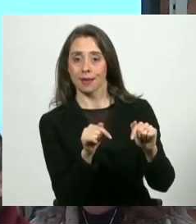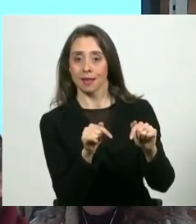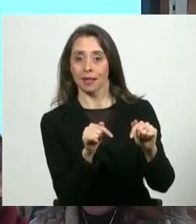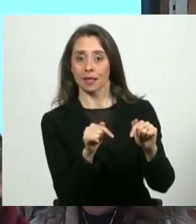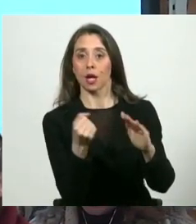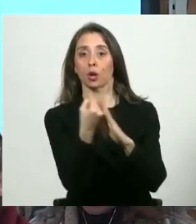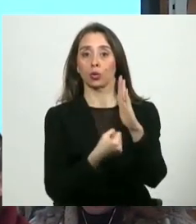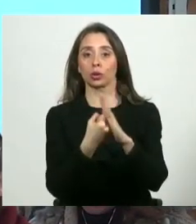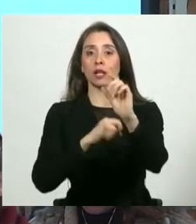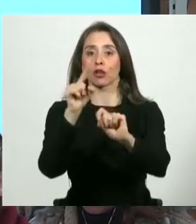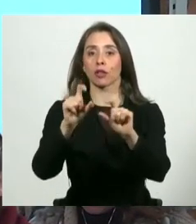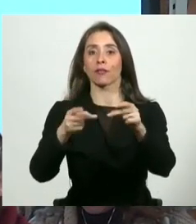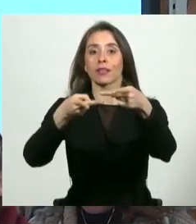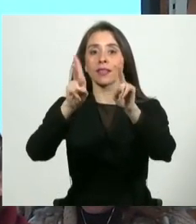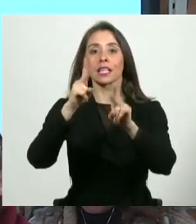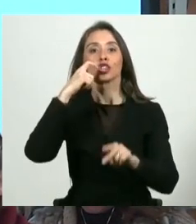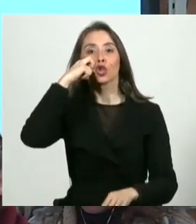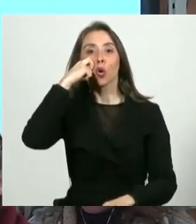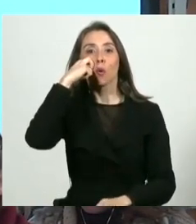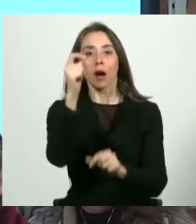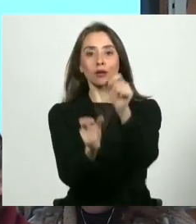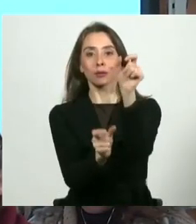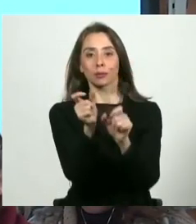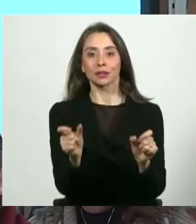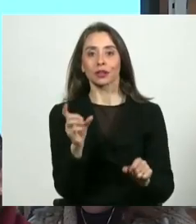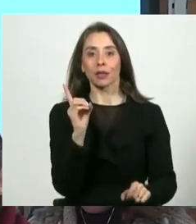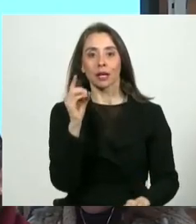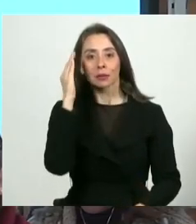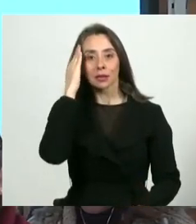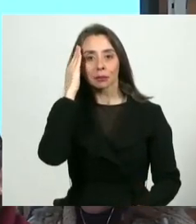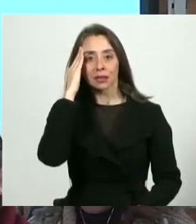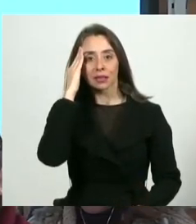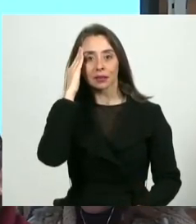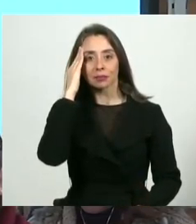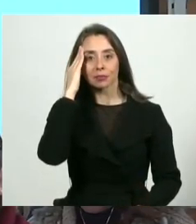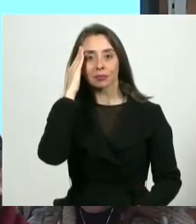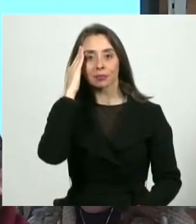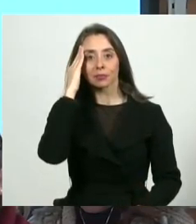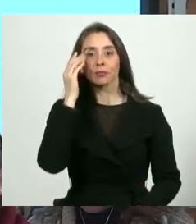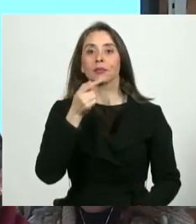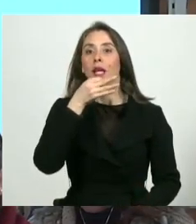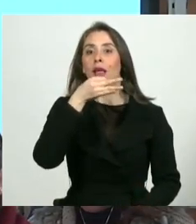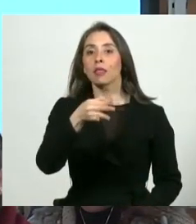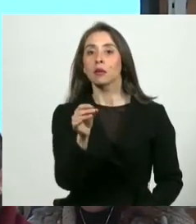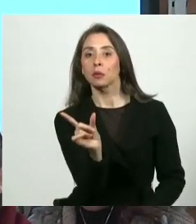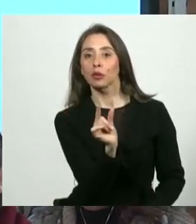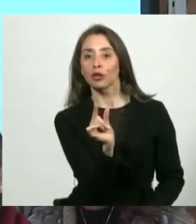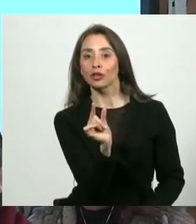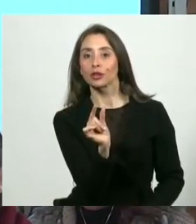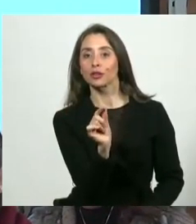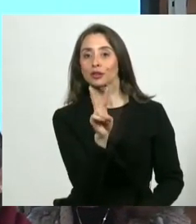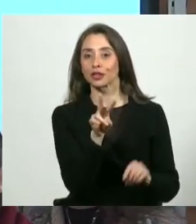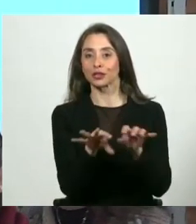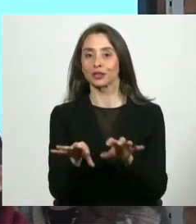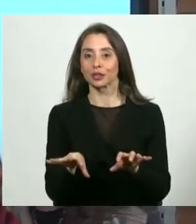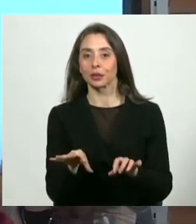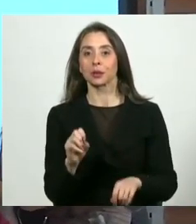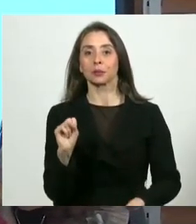en la lucha por la defensa de los derechos humanos de las personas con discapacidad mental. Quisiéramos decir brevemente dos cosas.